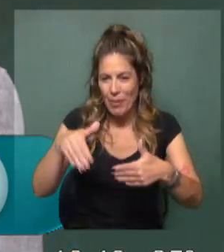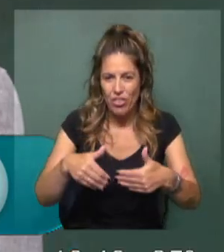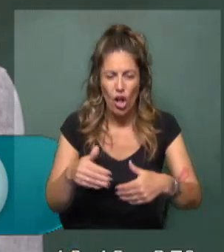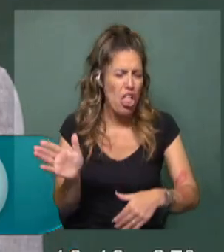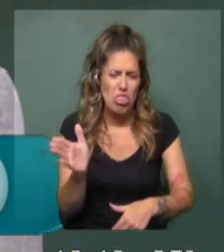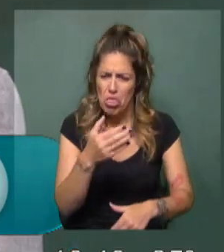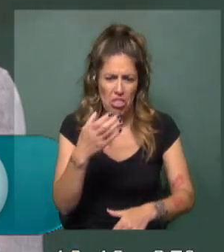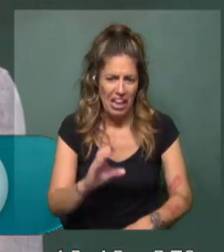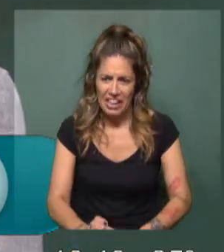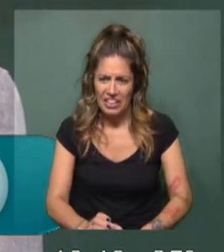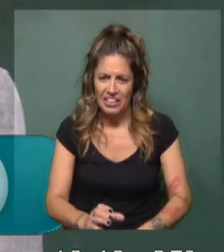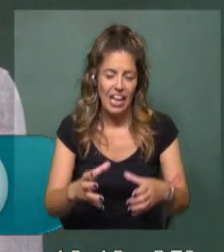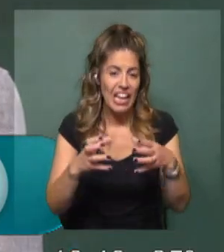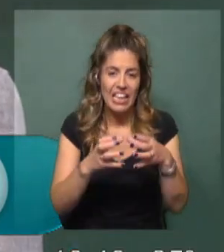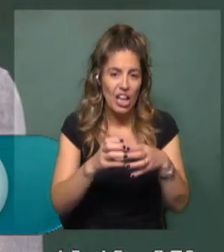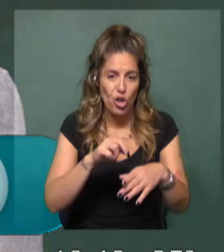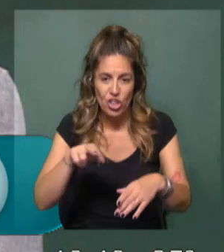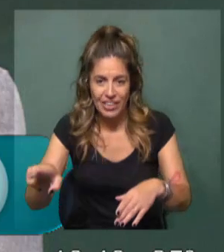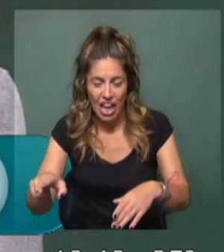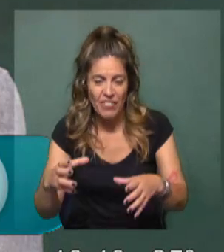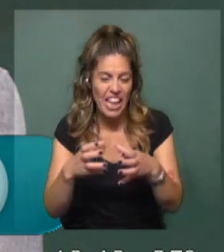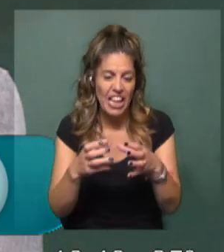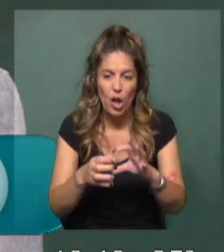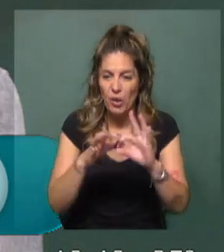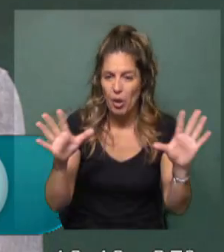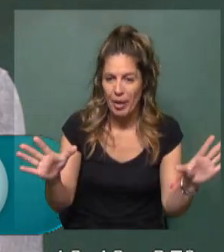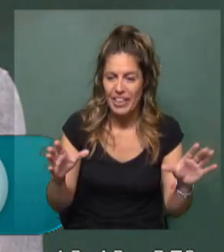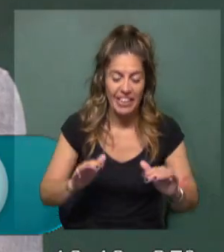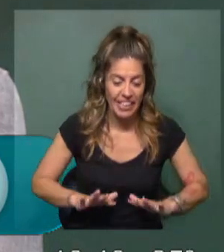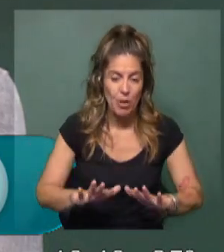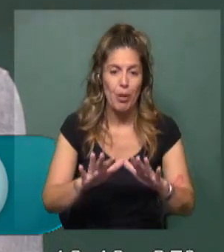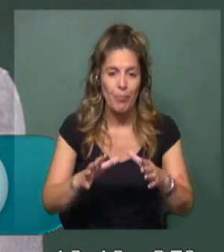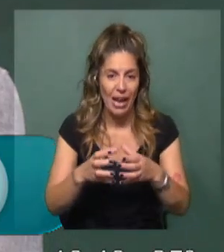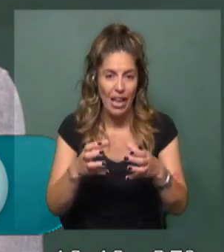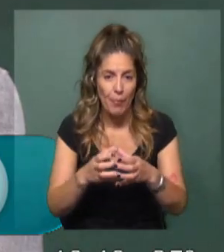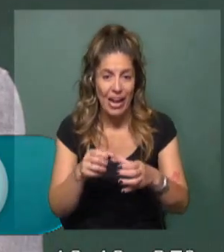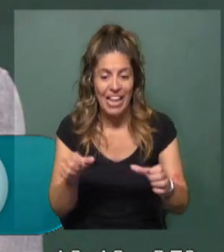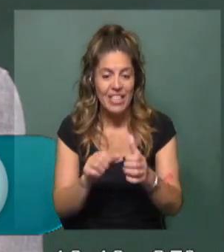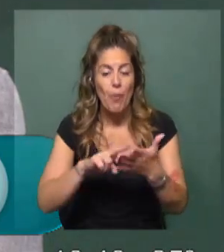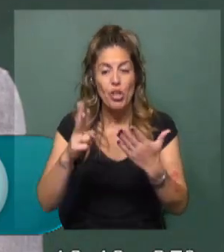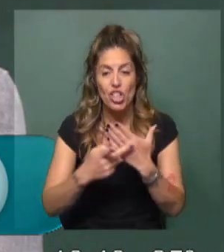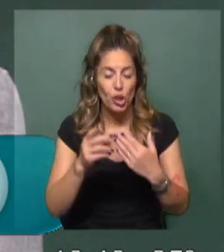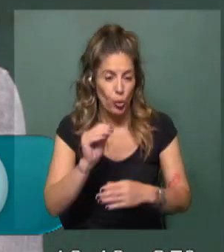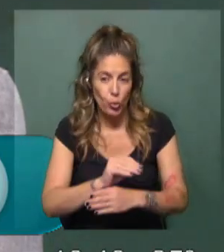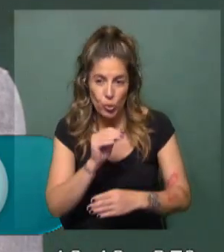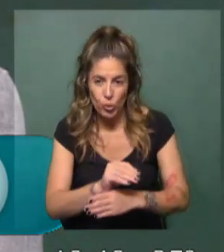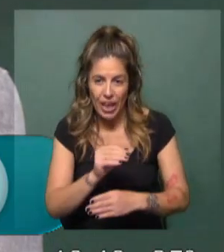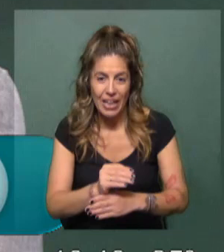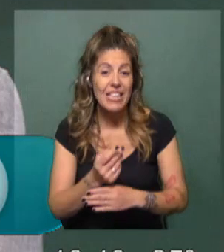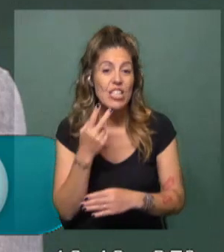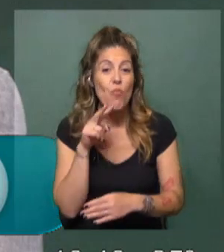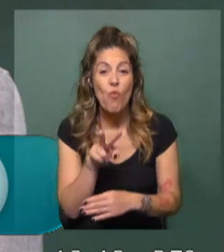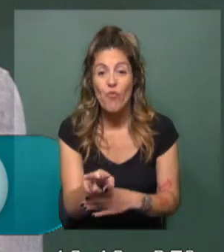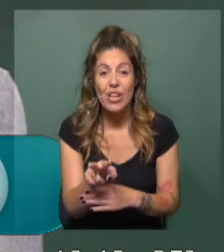todas características. Hay elencos estables o elencos independientes que se forman para hacer proyectos culturales. De hecho, si vos ves,